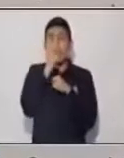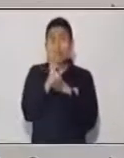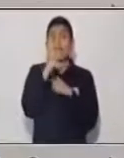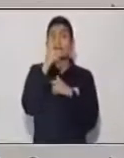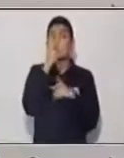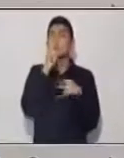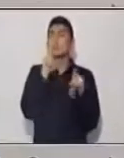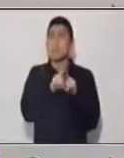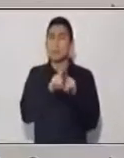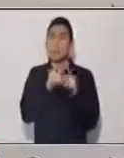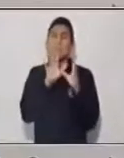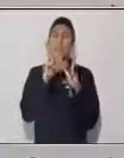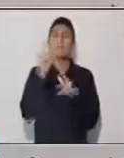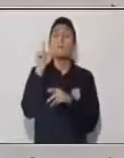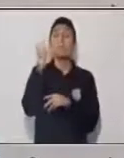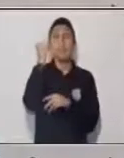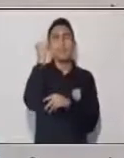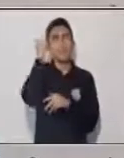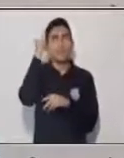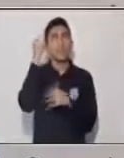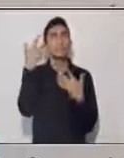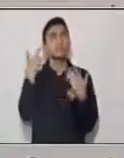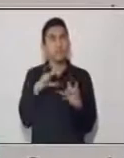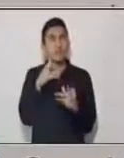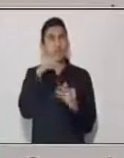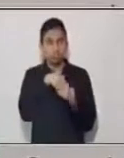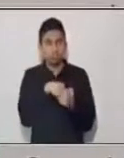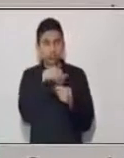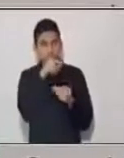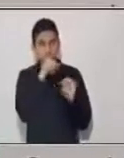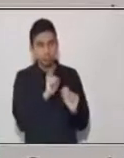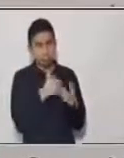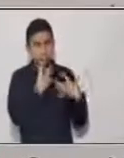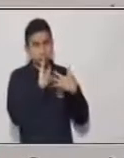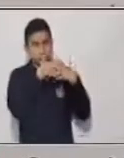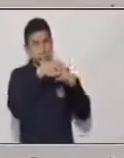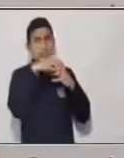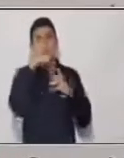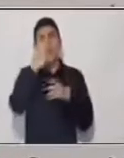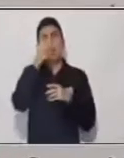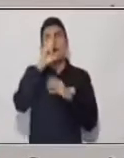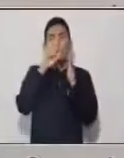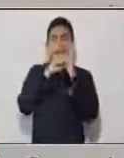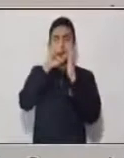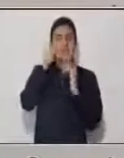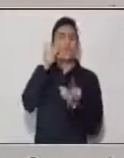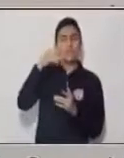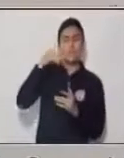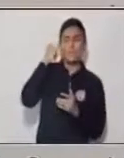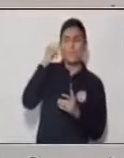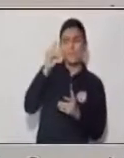las primeras ideas que pues desarrolló Arquímedes. Pero